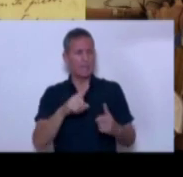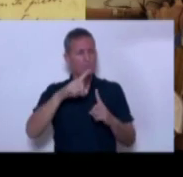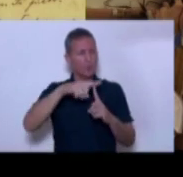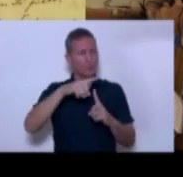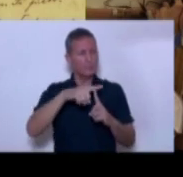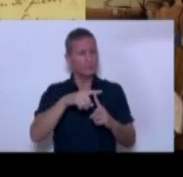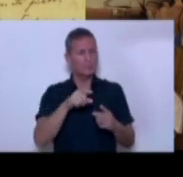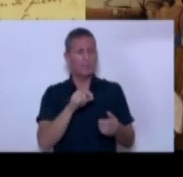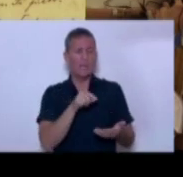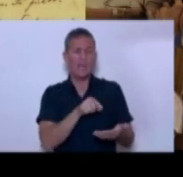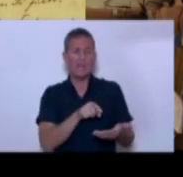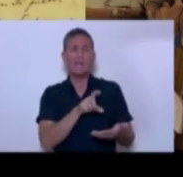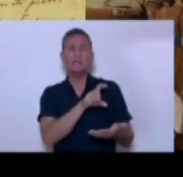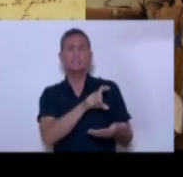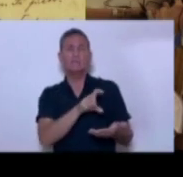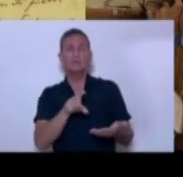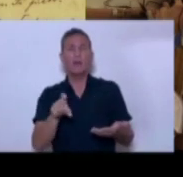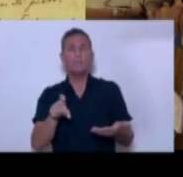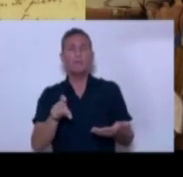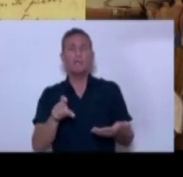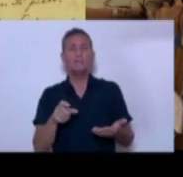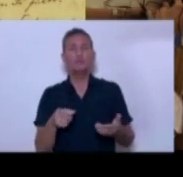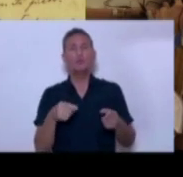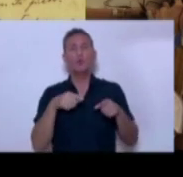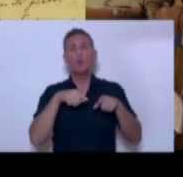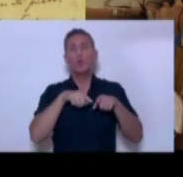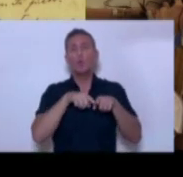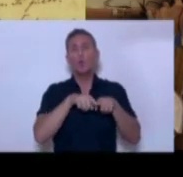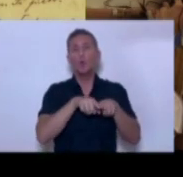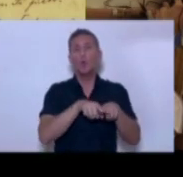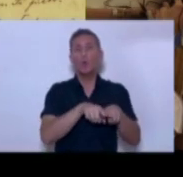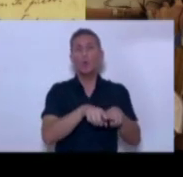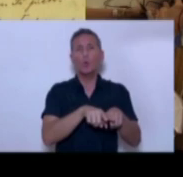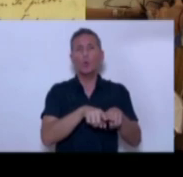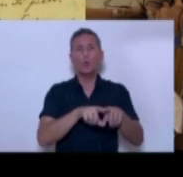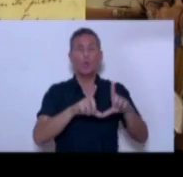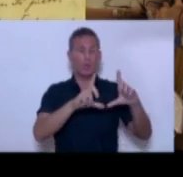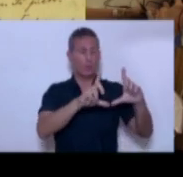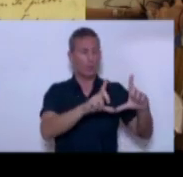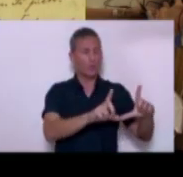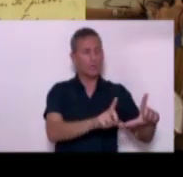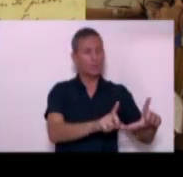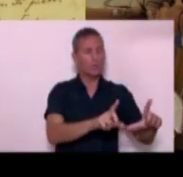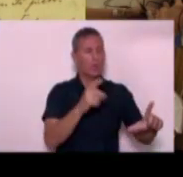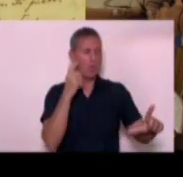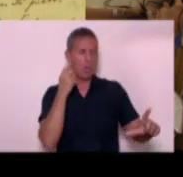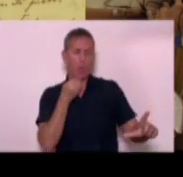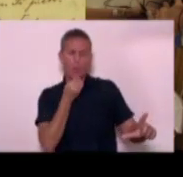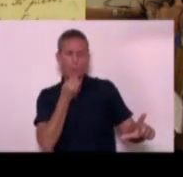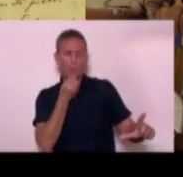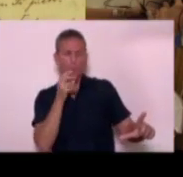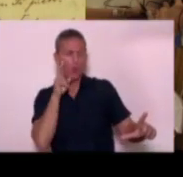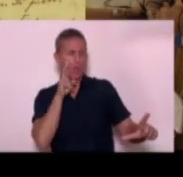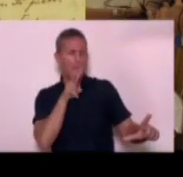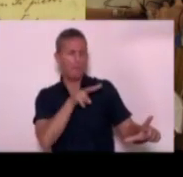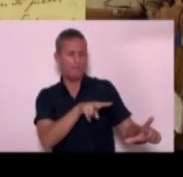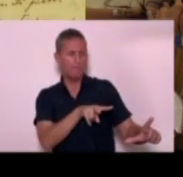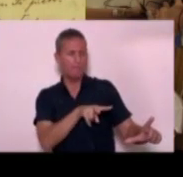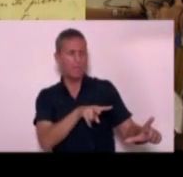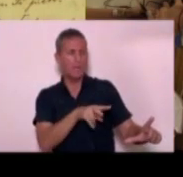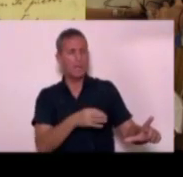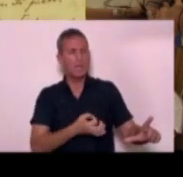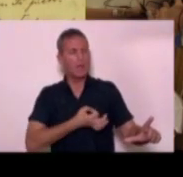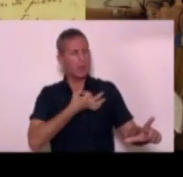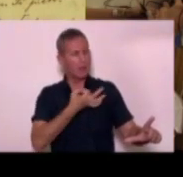observando en el libro de texto, se fijarán que al fragmento que les acabo de leer lo acompaña una ilustración, la que